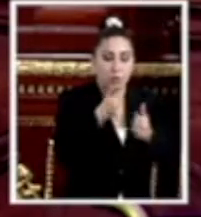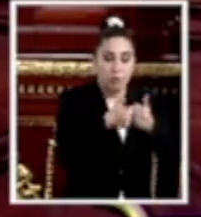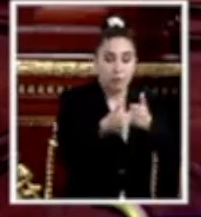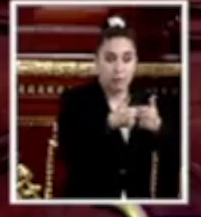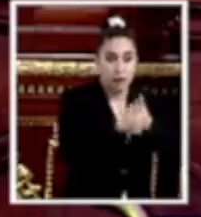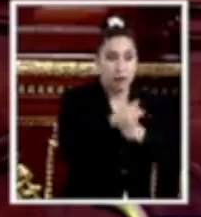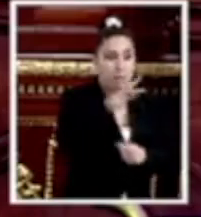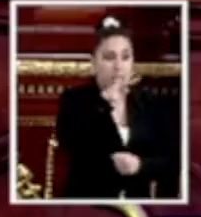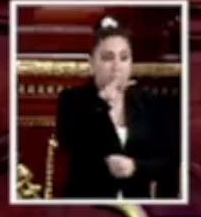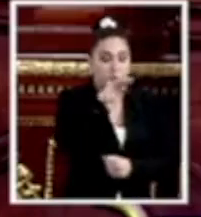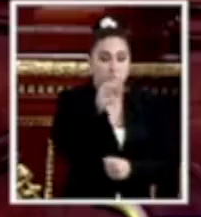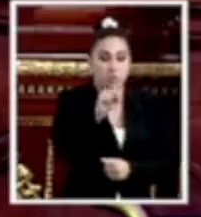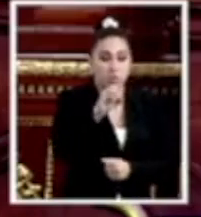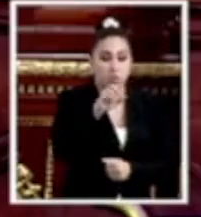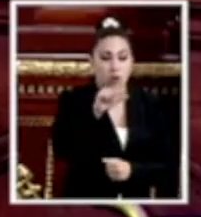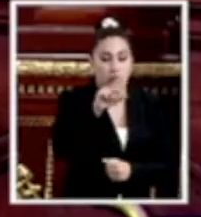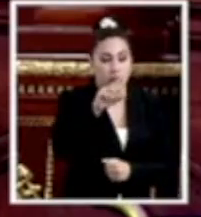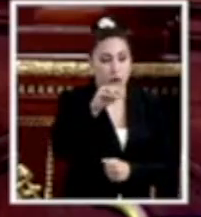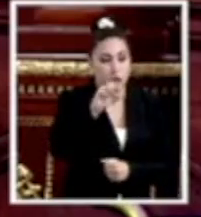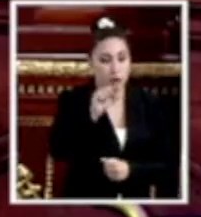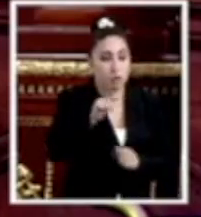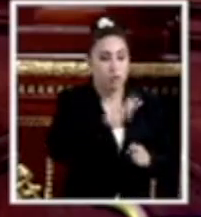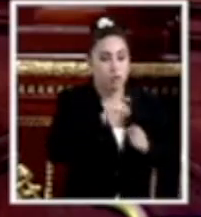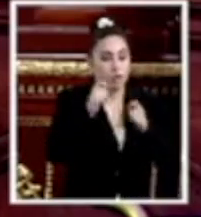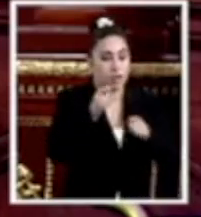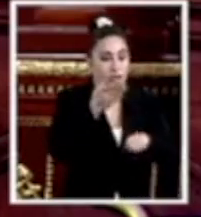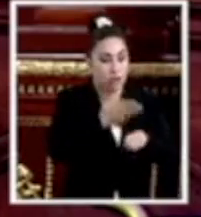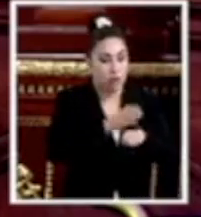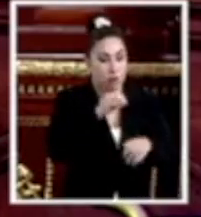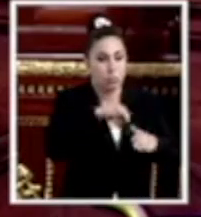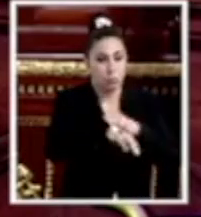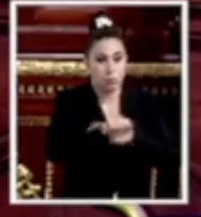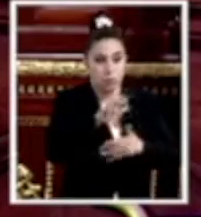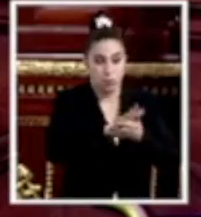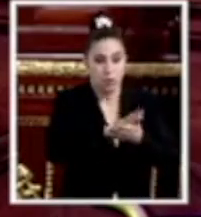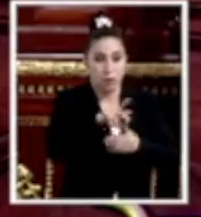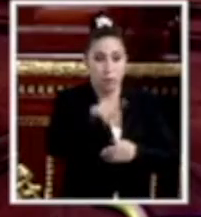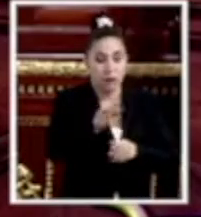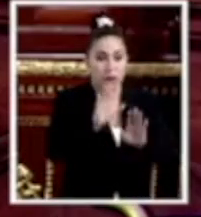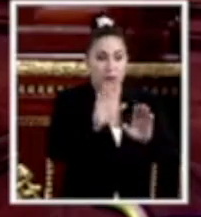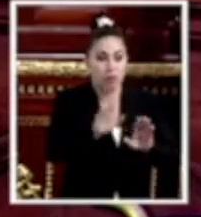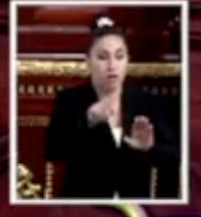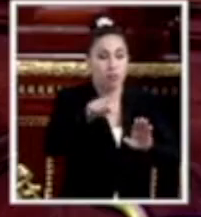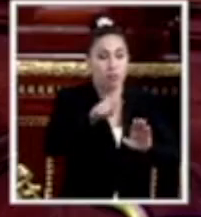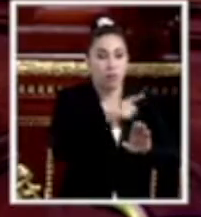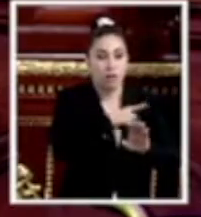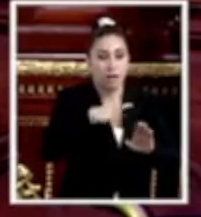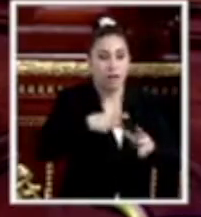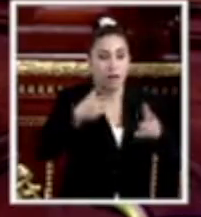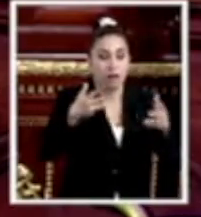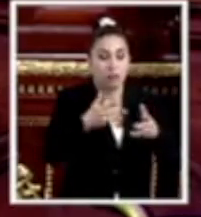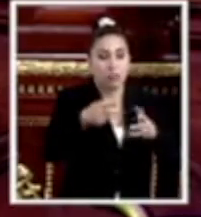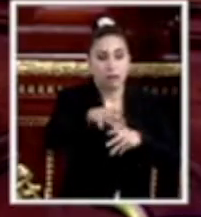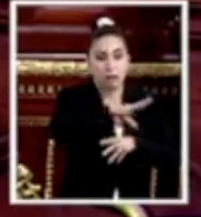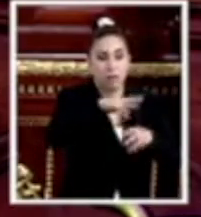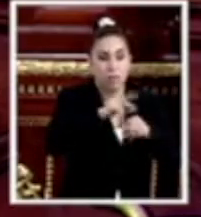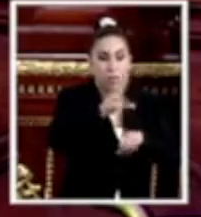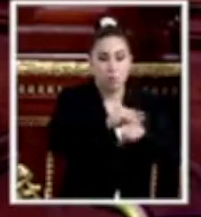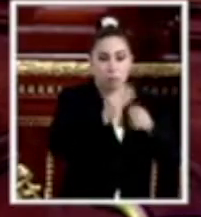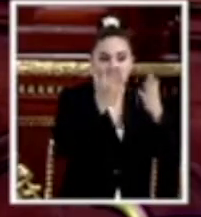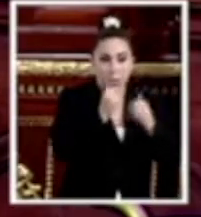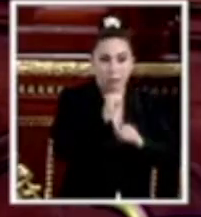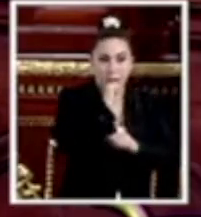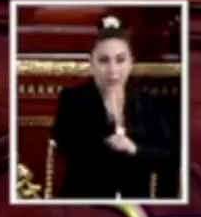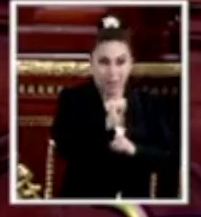peligrosos será sancionado con prisión y multa, siempre y cuando se realice ilícitamente,